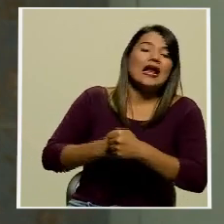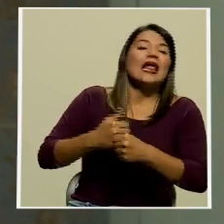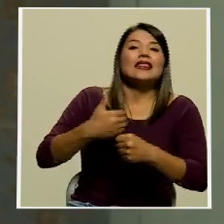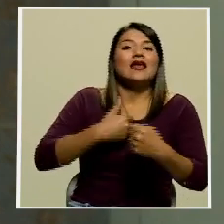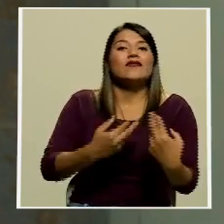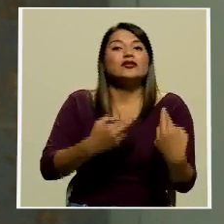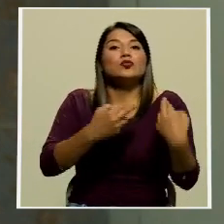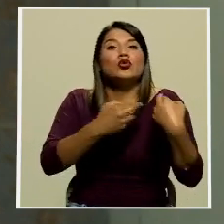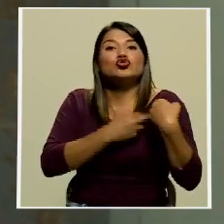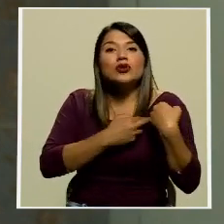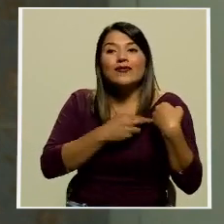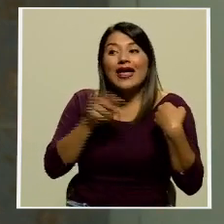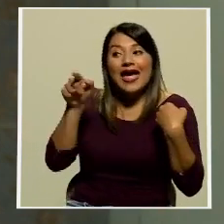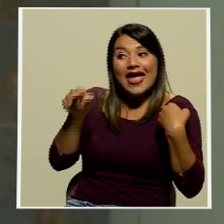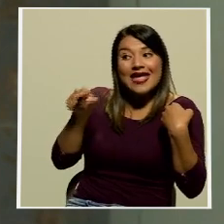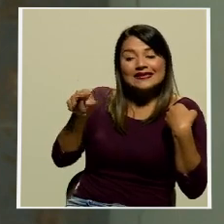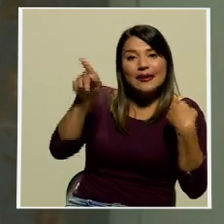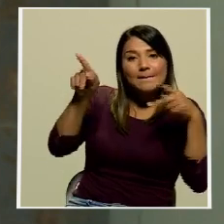su